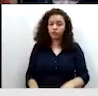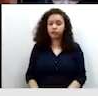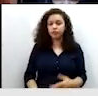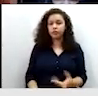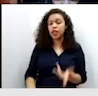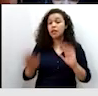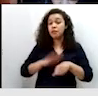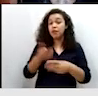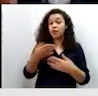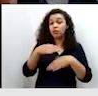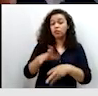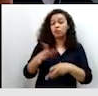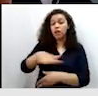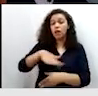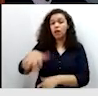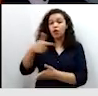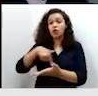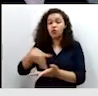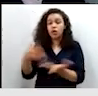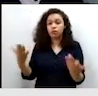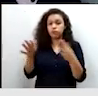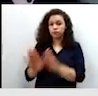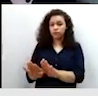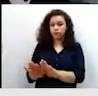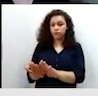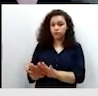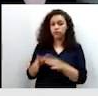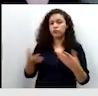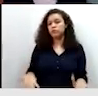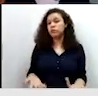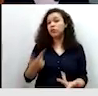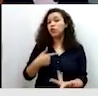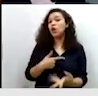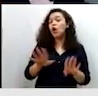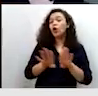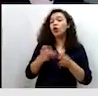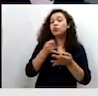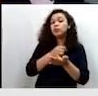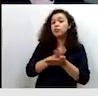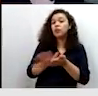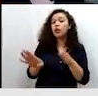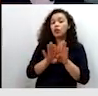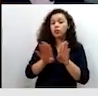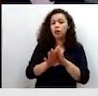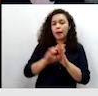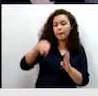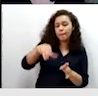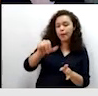porque son para espacios cerrados. Entonces, ¿cómo lo van a obtener? En la página de